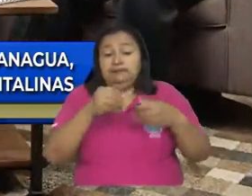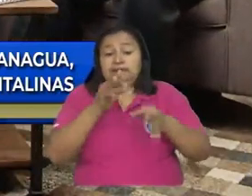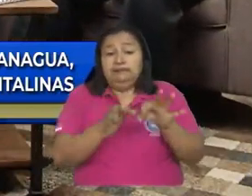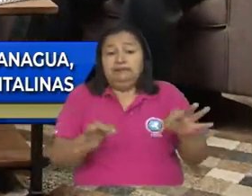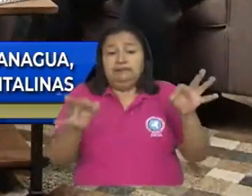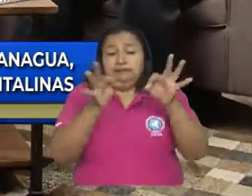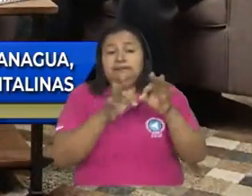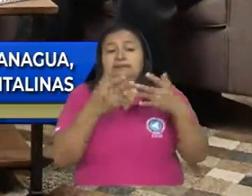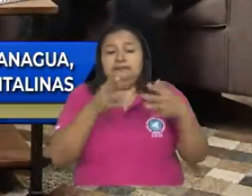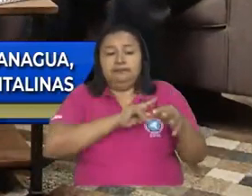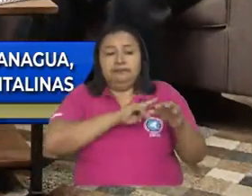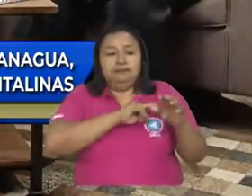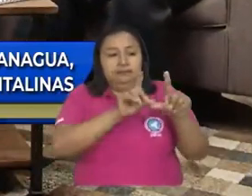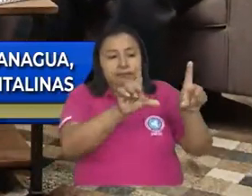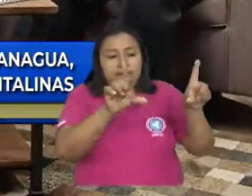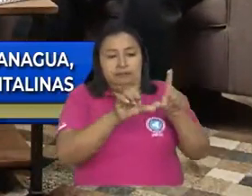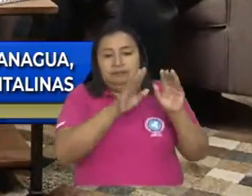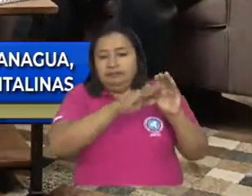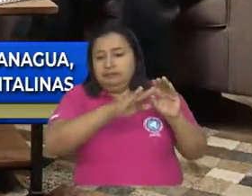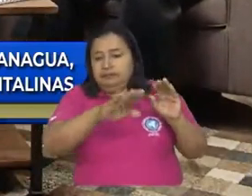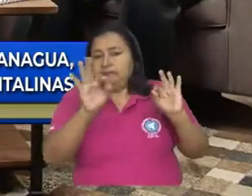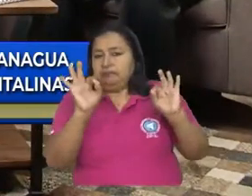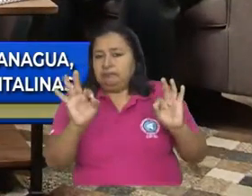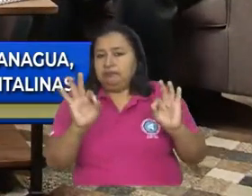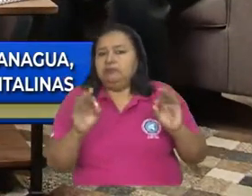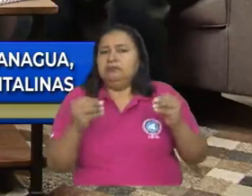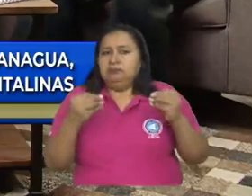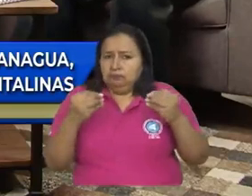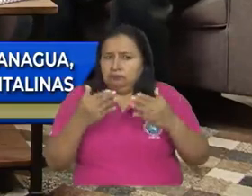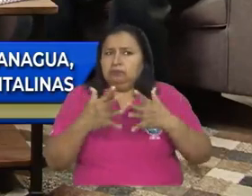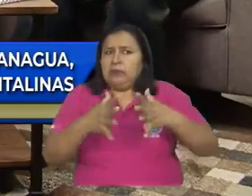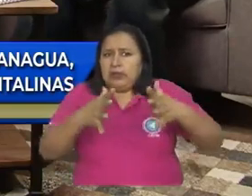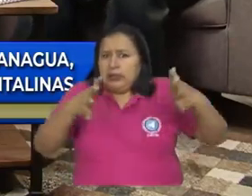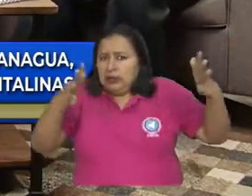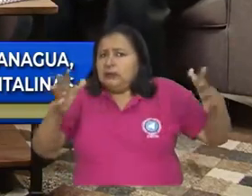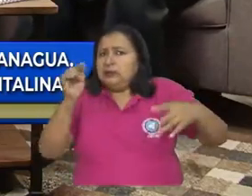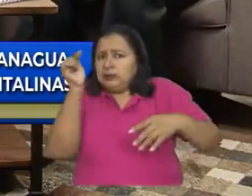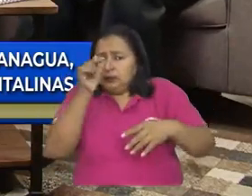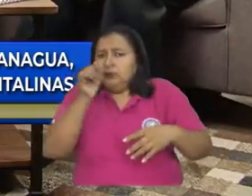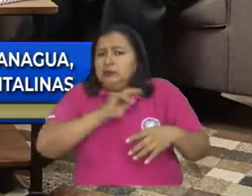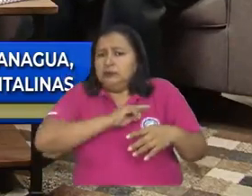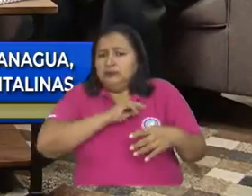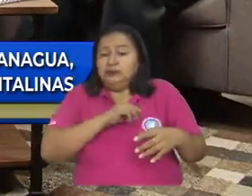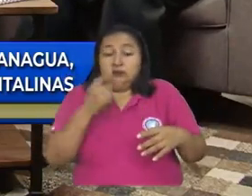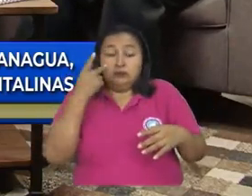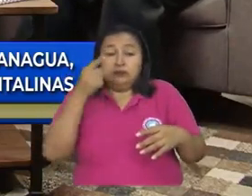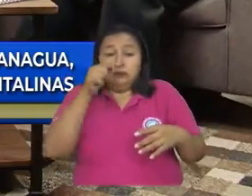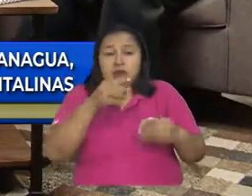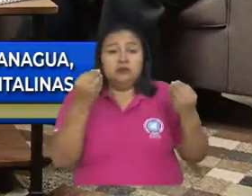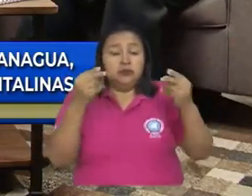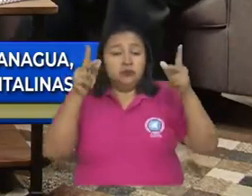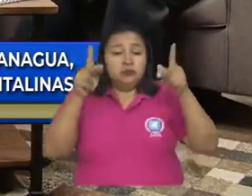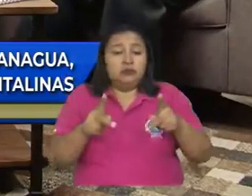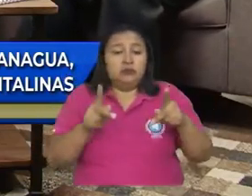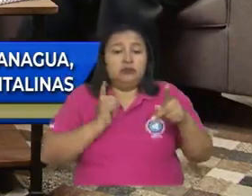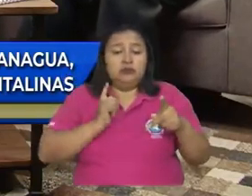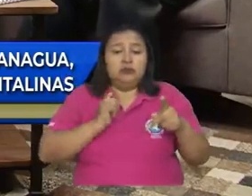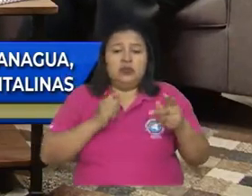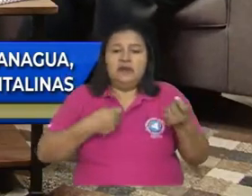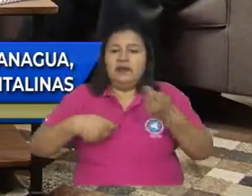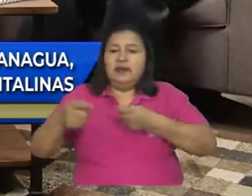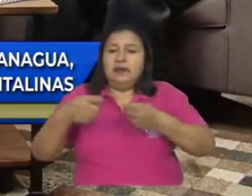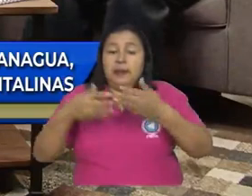y establecimientos comerciales muy grandes ahí. Vos ves a mucha gente que tenía